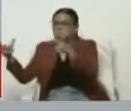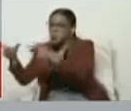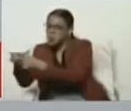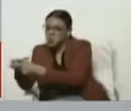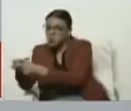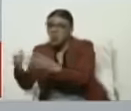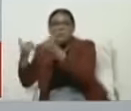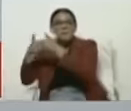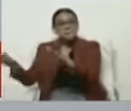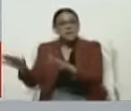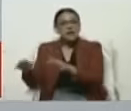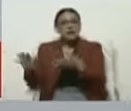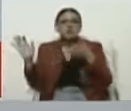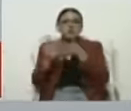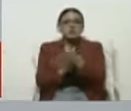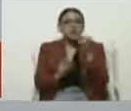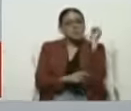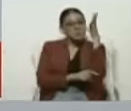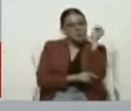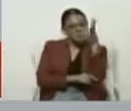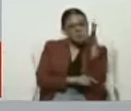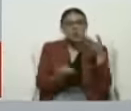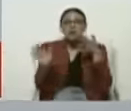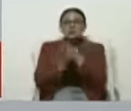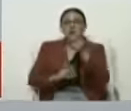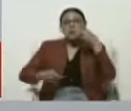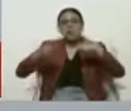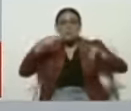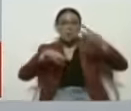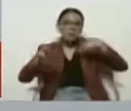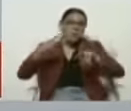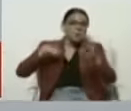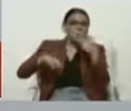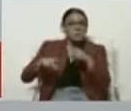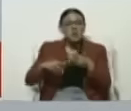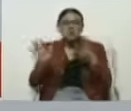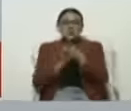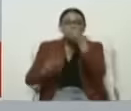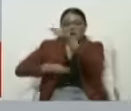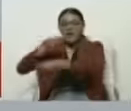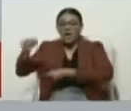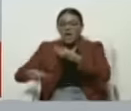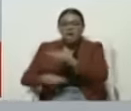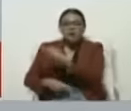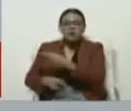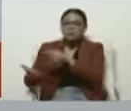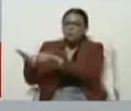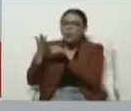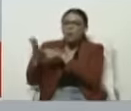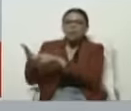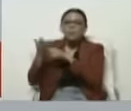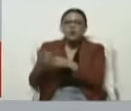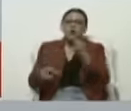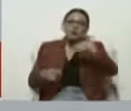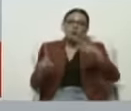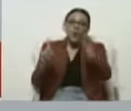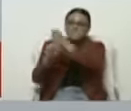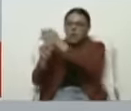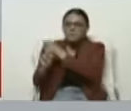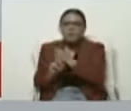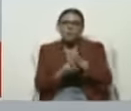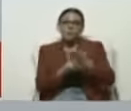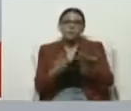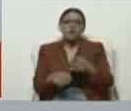allá de todas sus propagandas, más allá de todas sus mentiras, los hechos son los hechos. Y la calle está